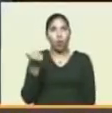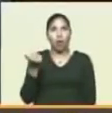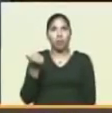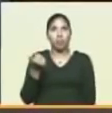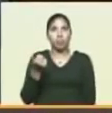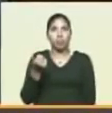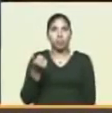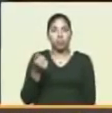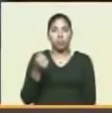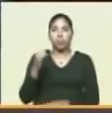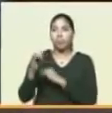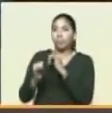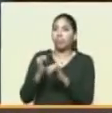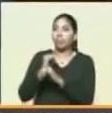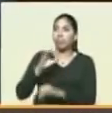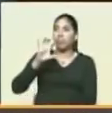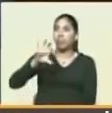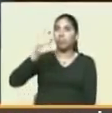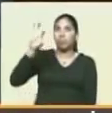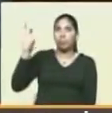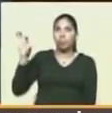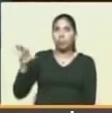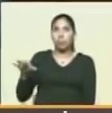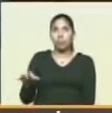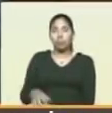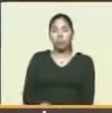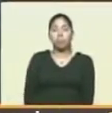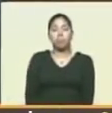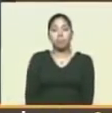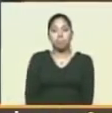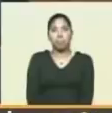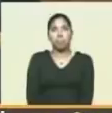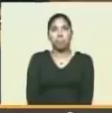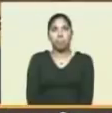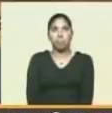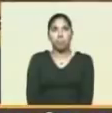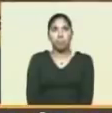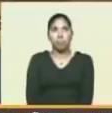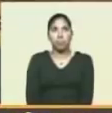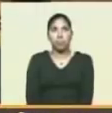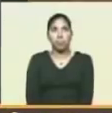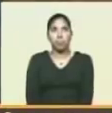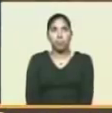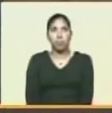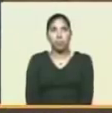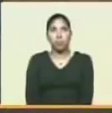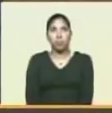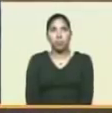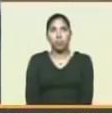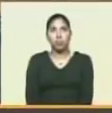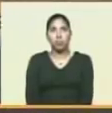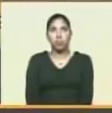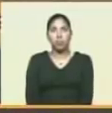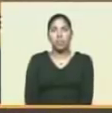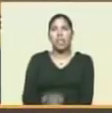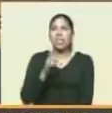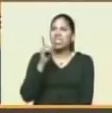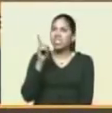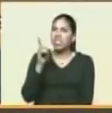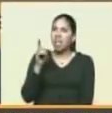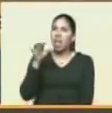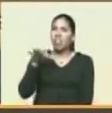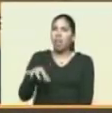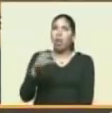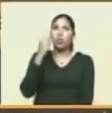importado y se hace con materia prima nacional, el quitosano, allá en el estado Sucre, que se produce en